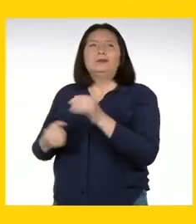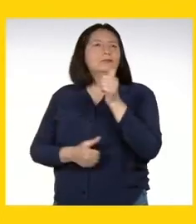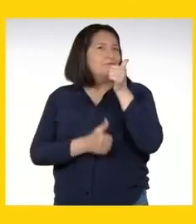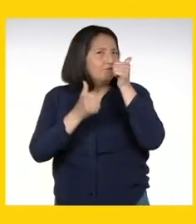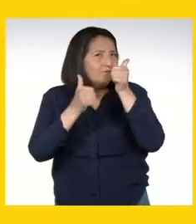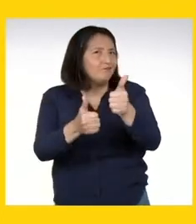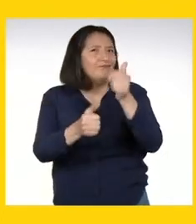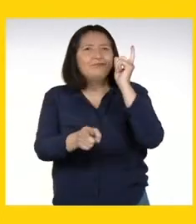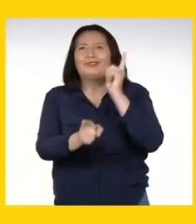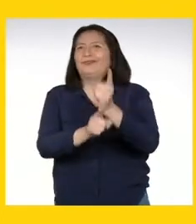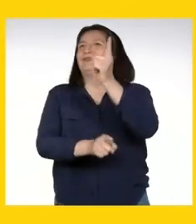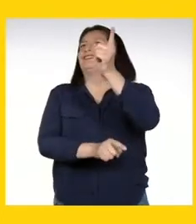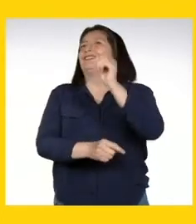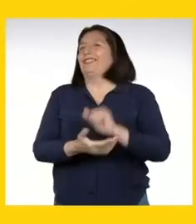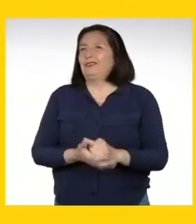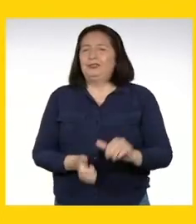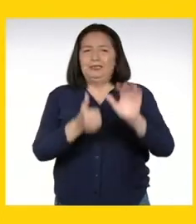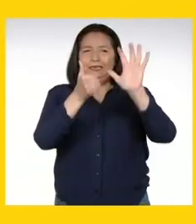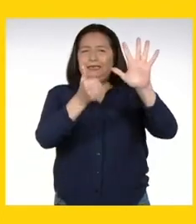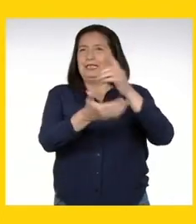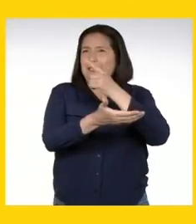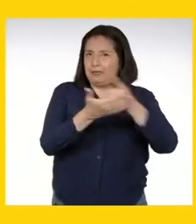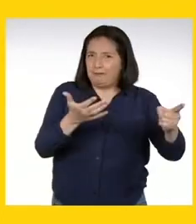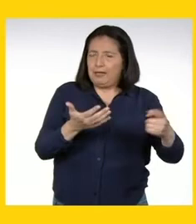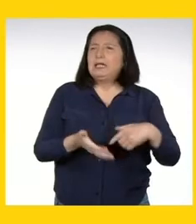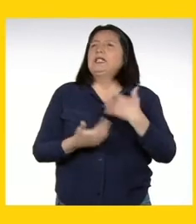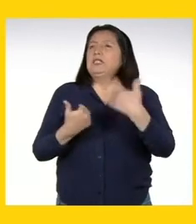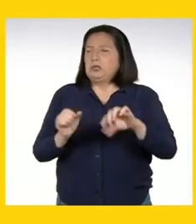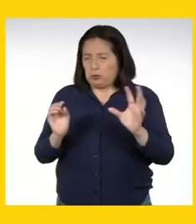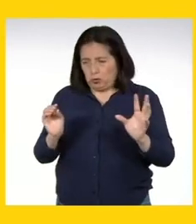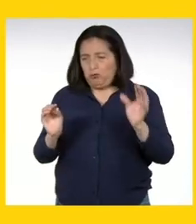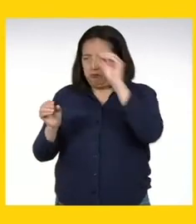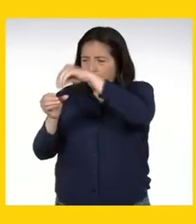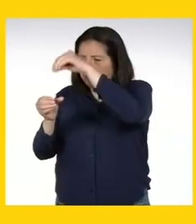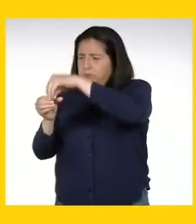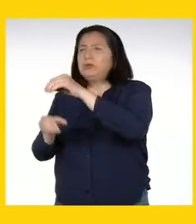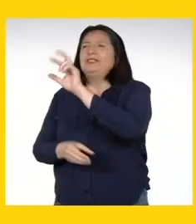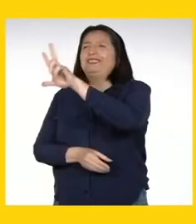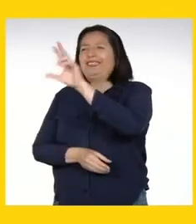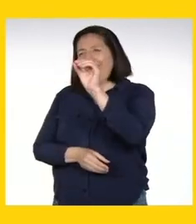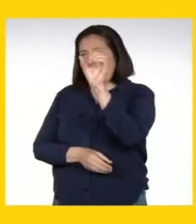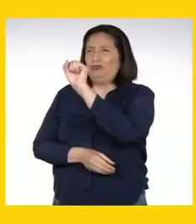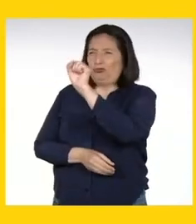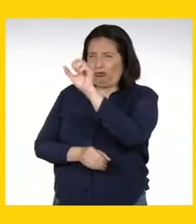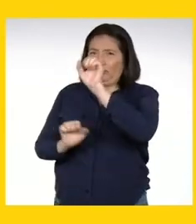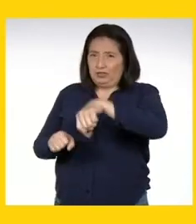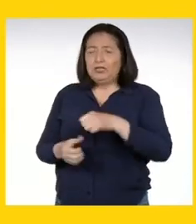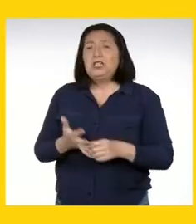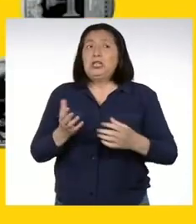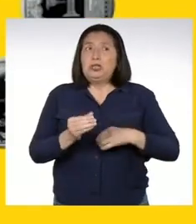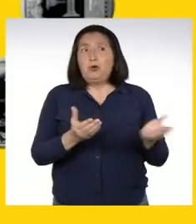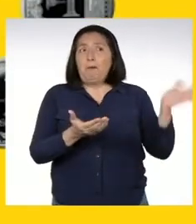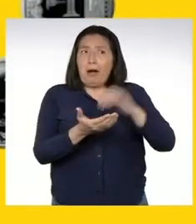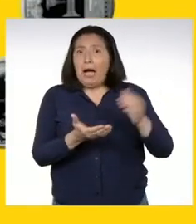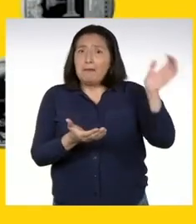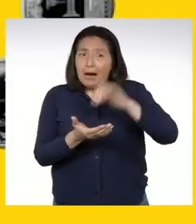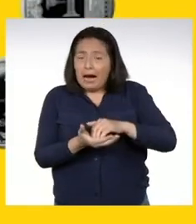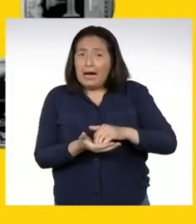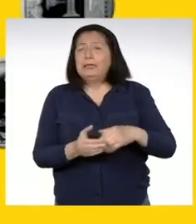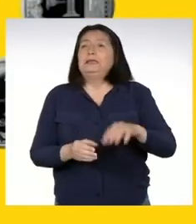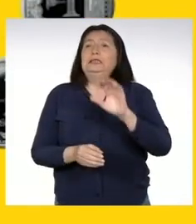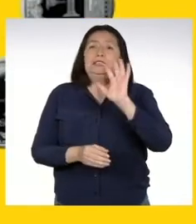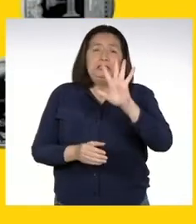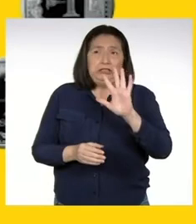¡Muy bien! En 6 semanas ahorré 30 soles. Y si sigo ahorrando la